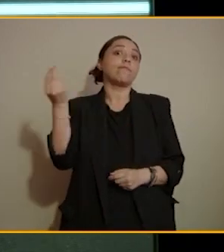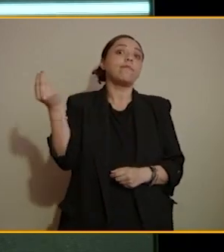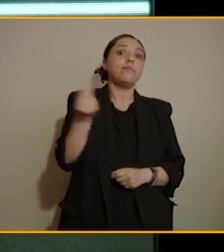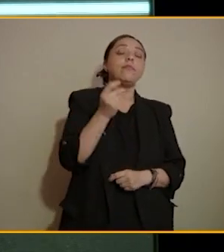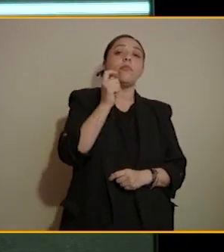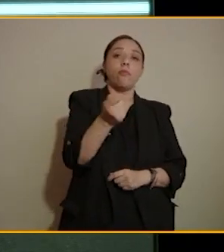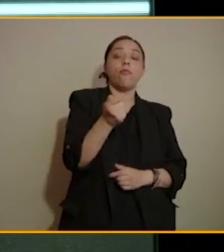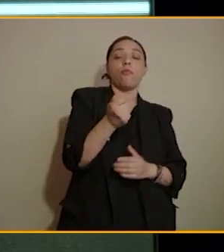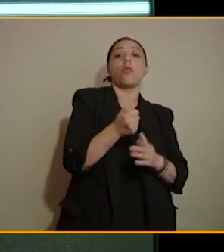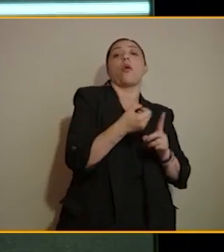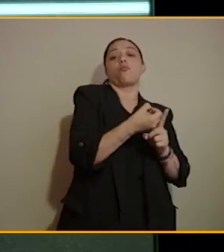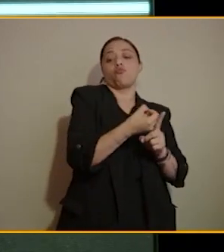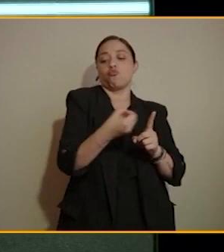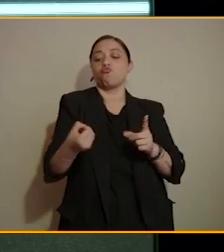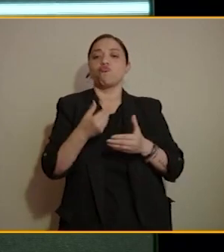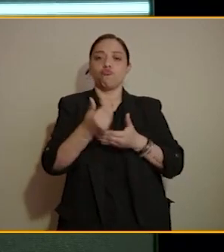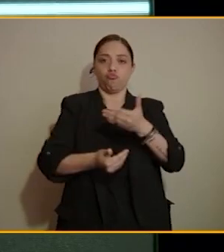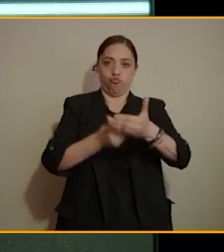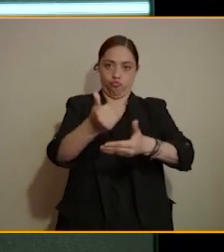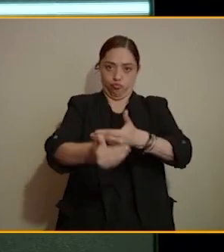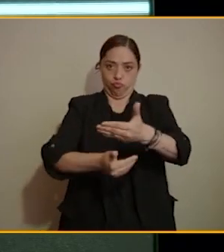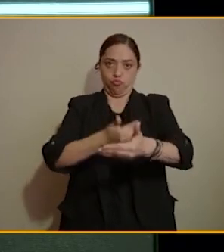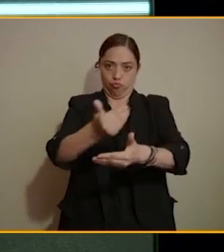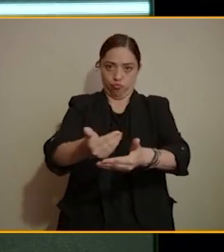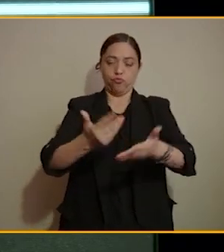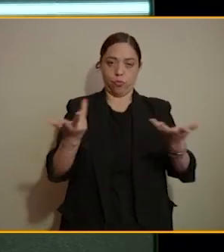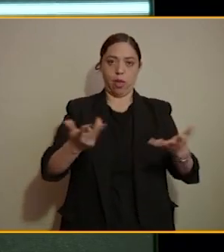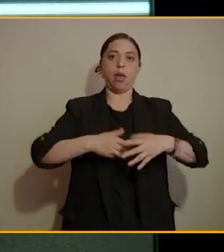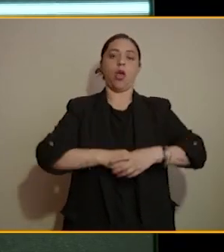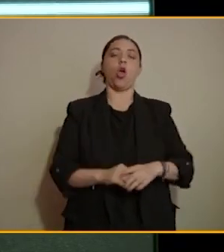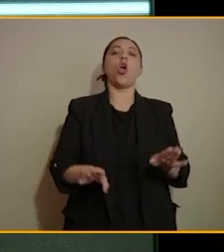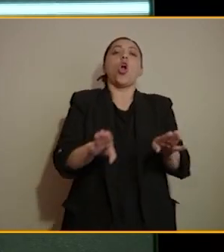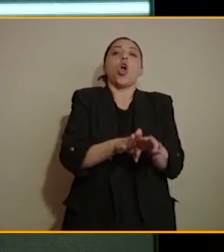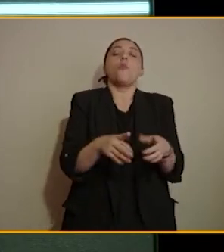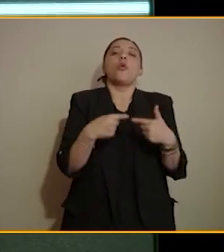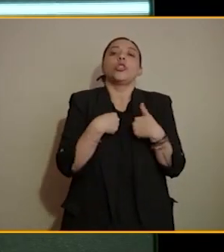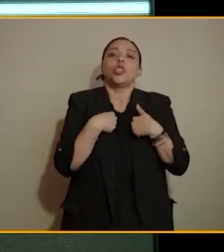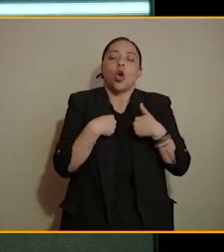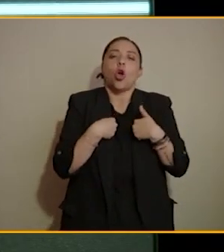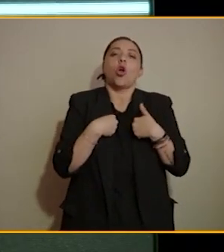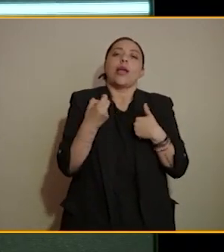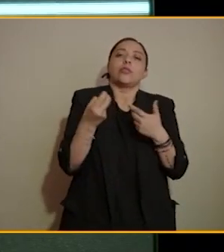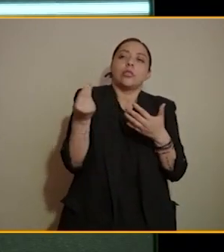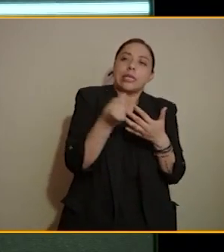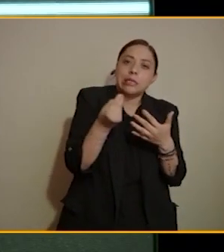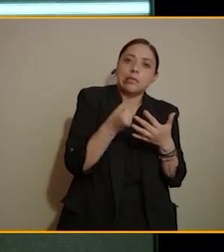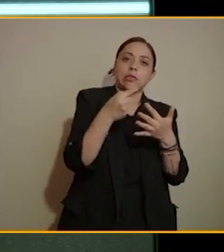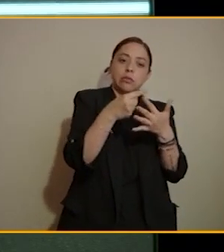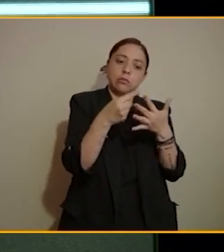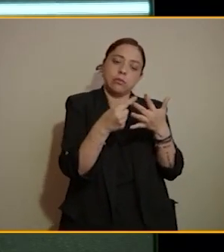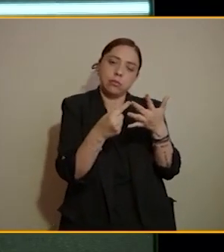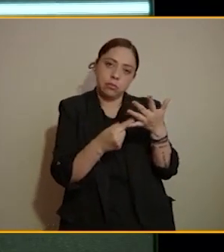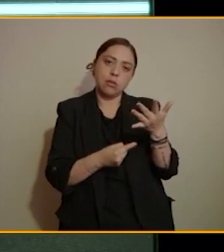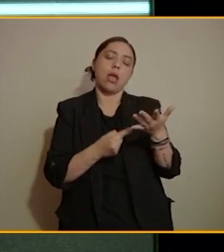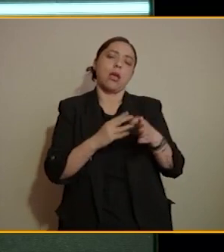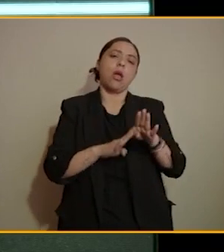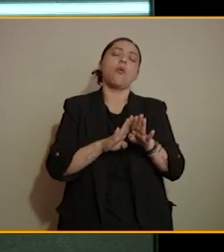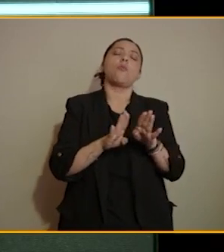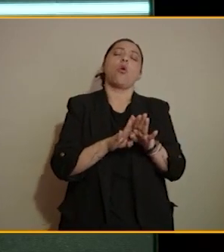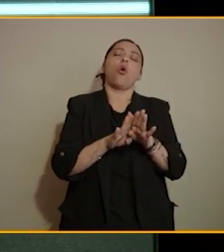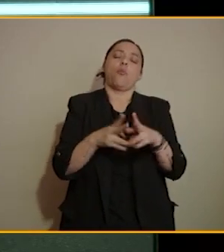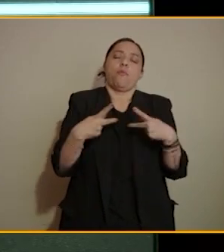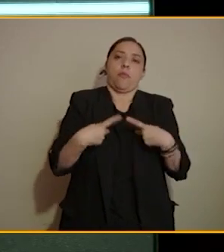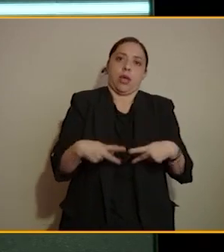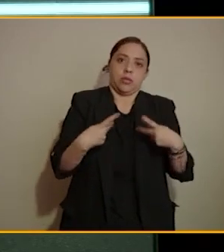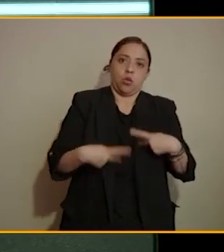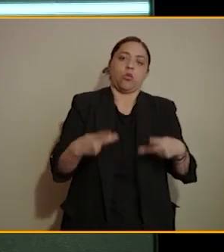procesos estandarizados, es decir, cómo yo voy a capturar esos requerimientos de mis clientes, cómo voy a generar esos procesos